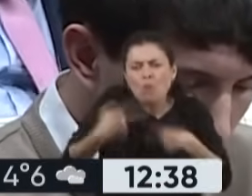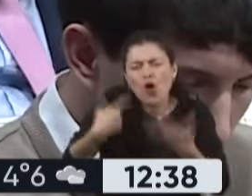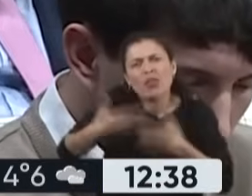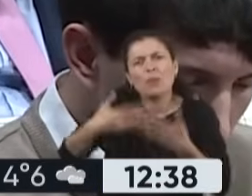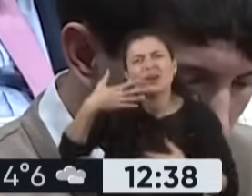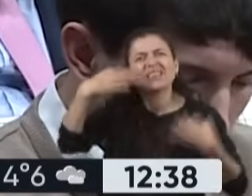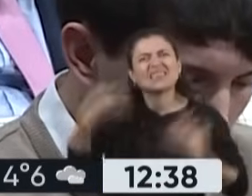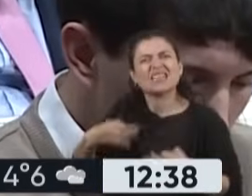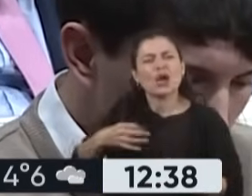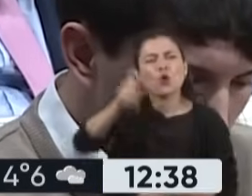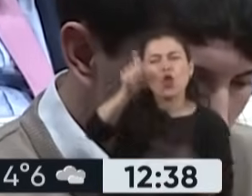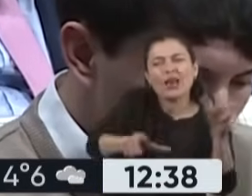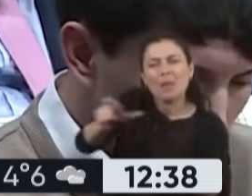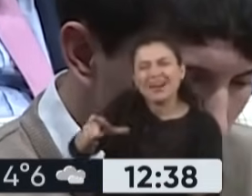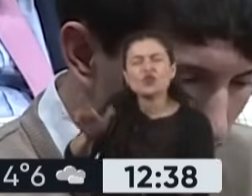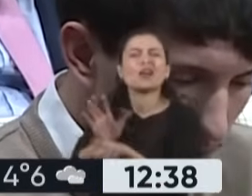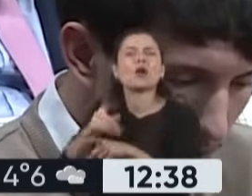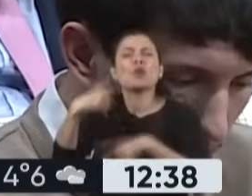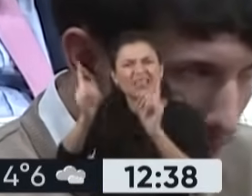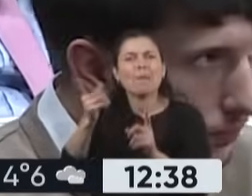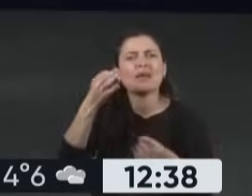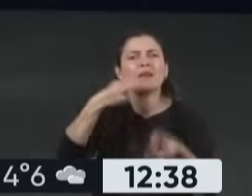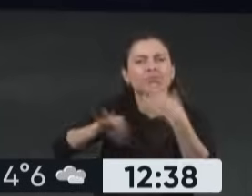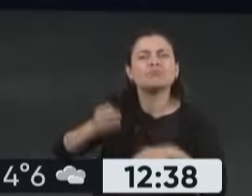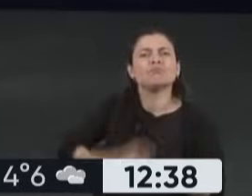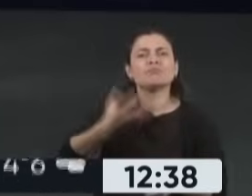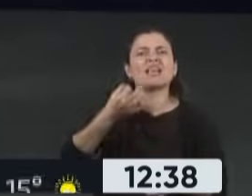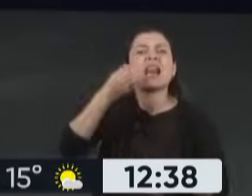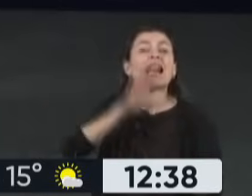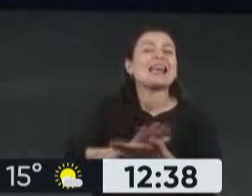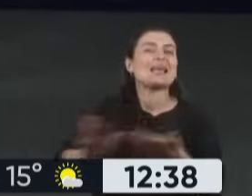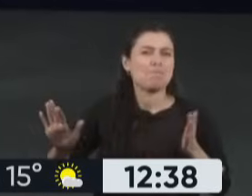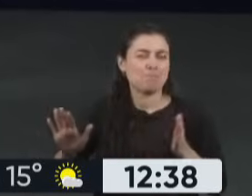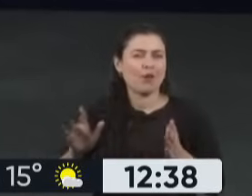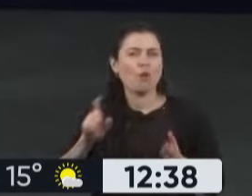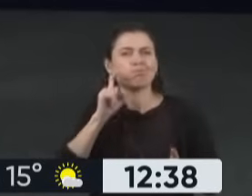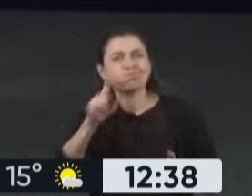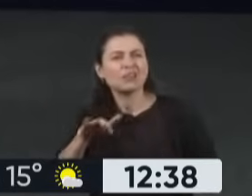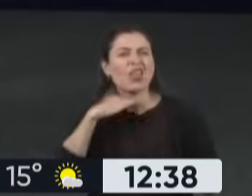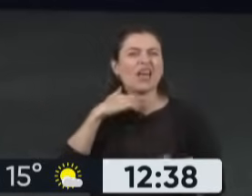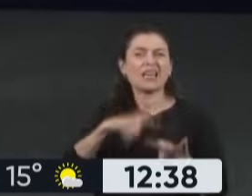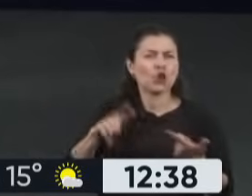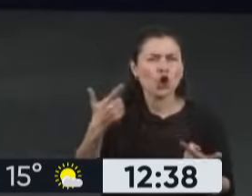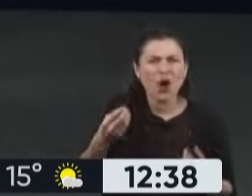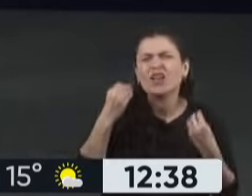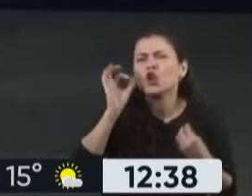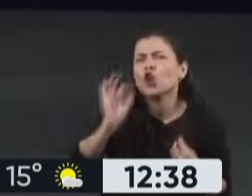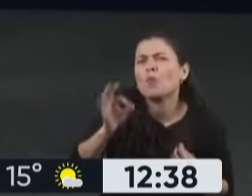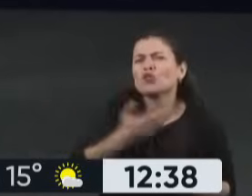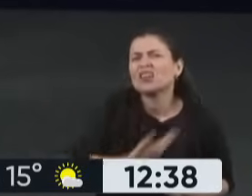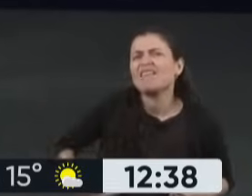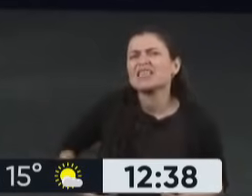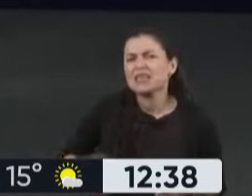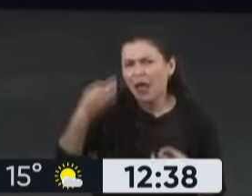puede compatibilizar? Y mi otra consulta... Es exactamente al revés, esa parte se la dejo nuevamente a Silvina, pero